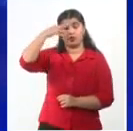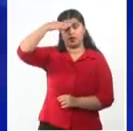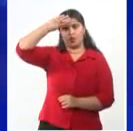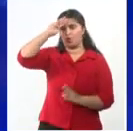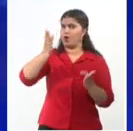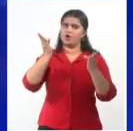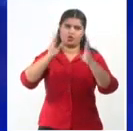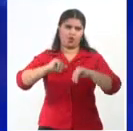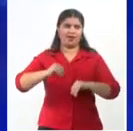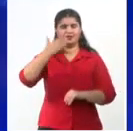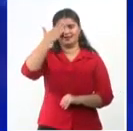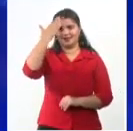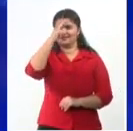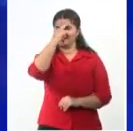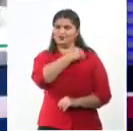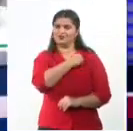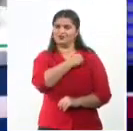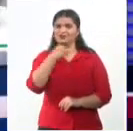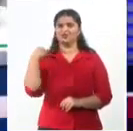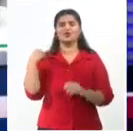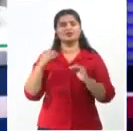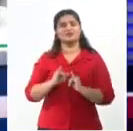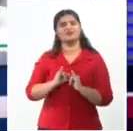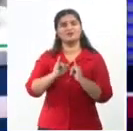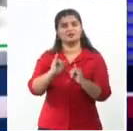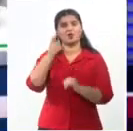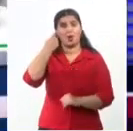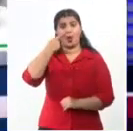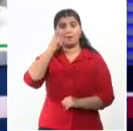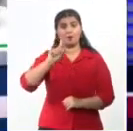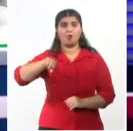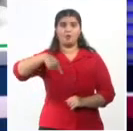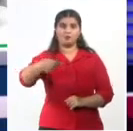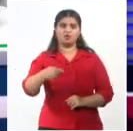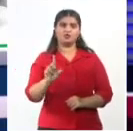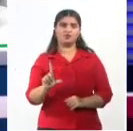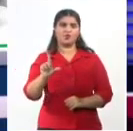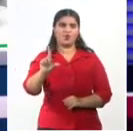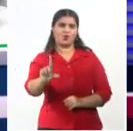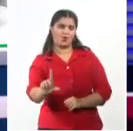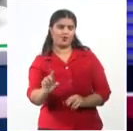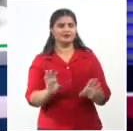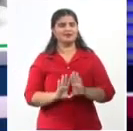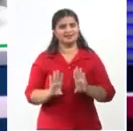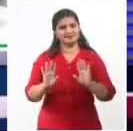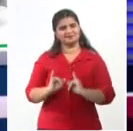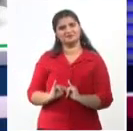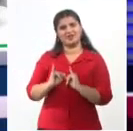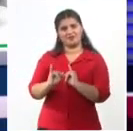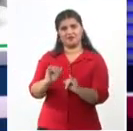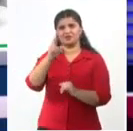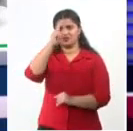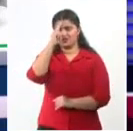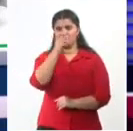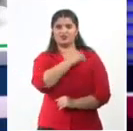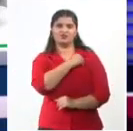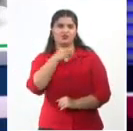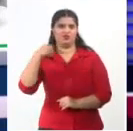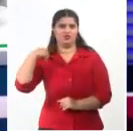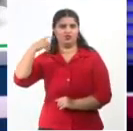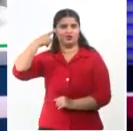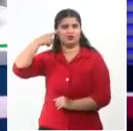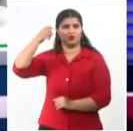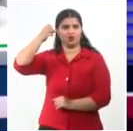comportamiento de la COVID-19. Lo esperamos el próximo lunes. Ya usted lo ha conocido de la voz del experto. Todavía